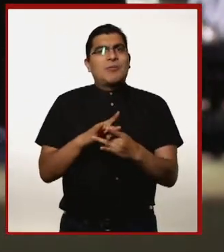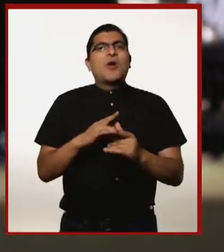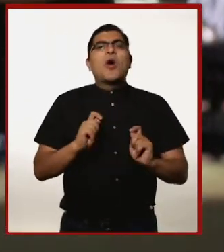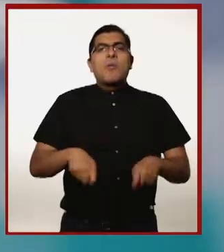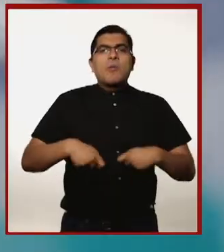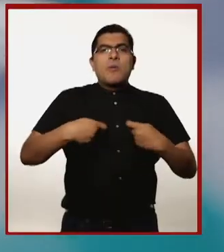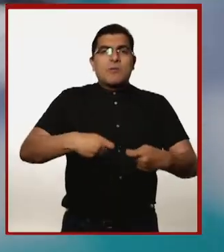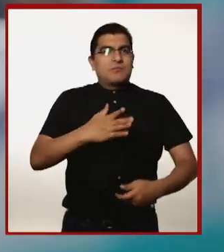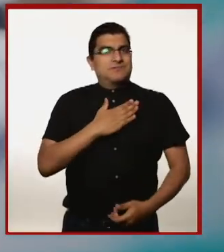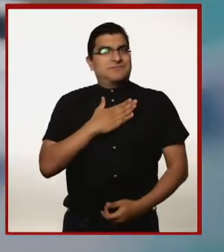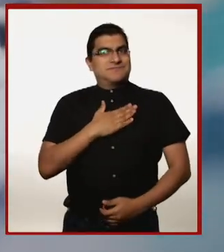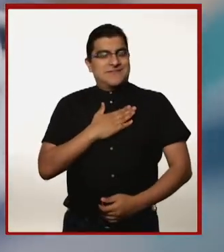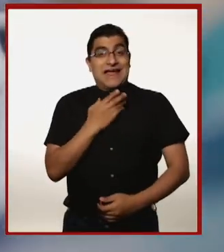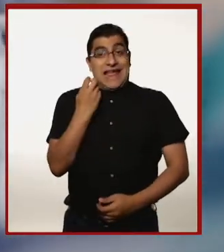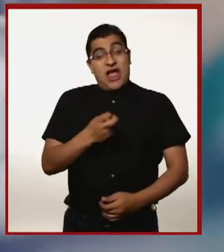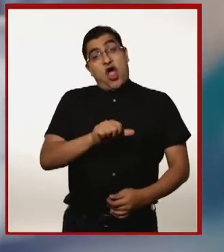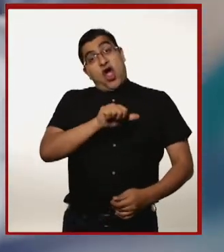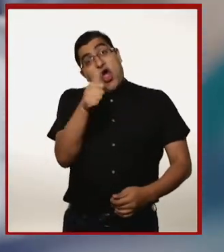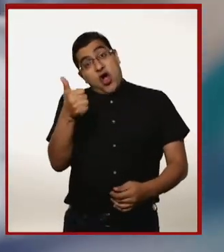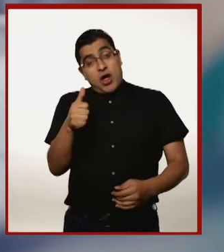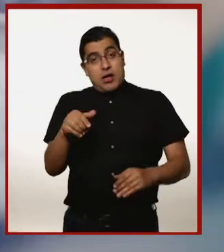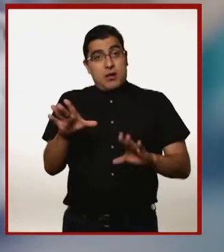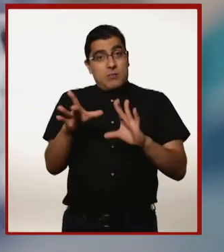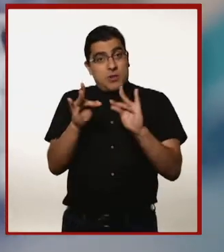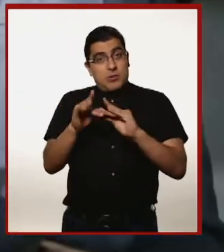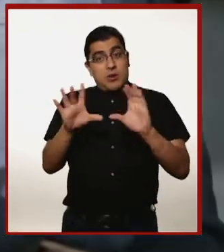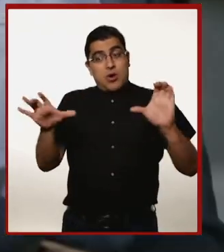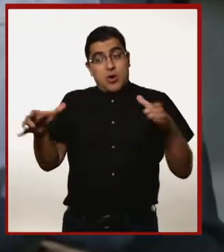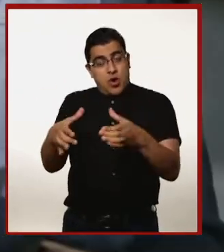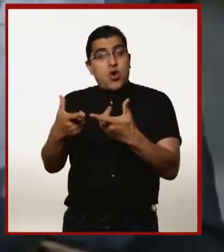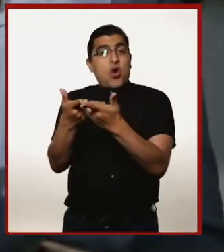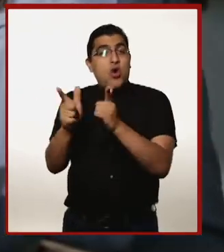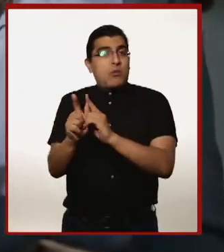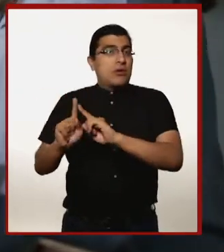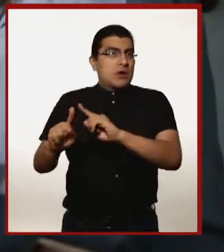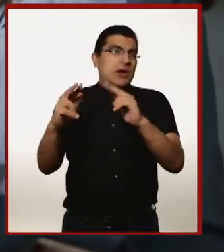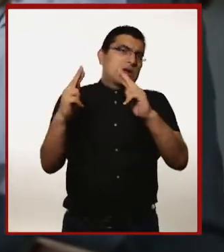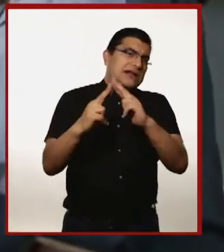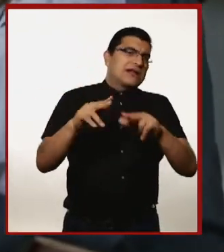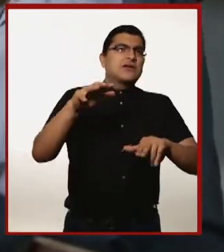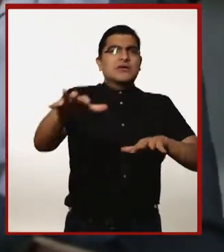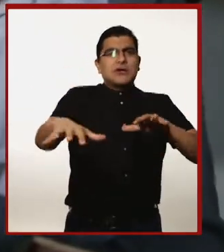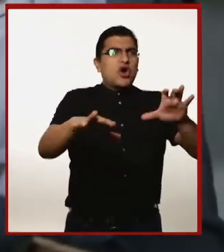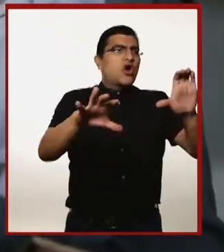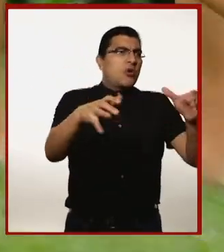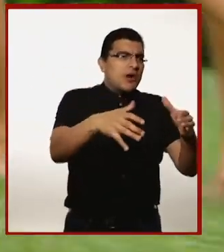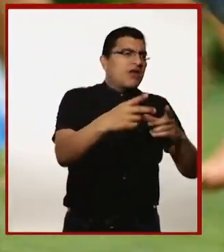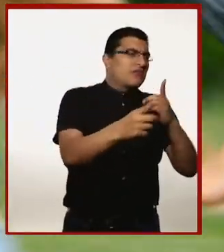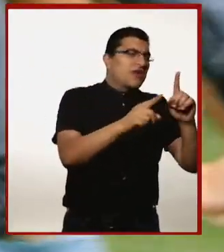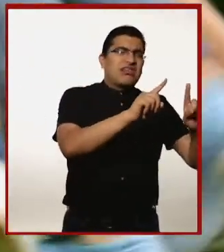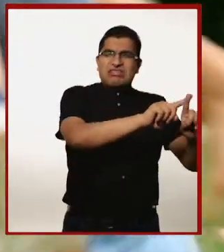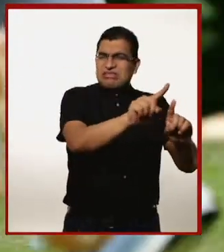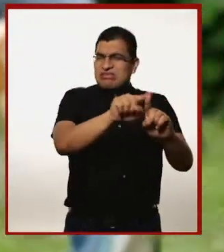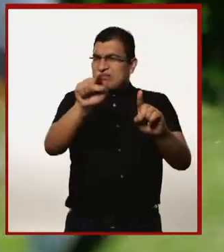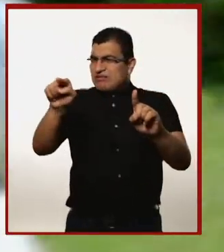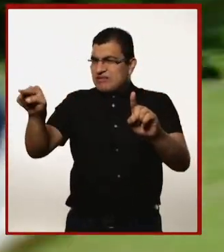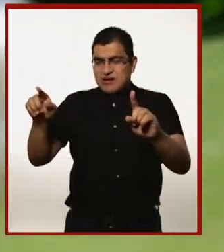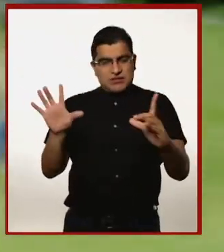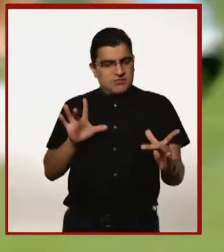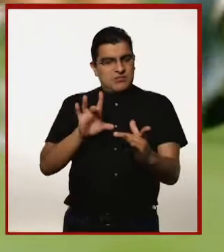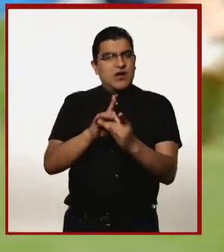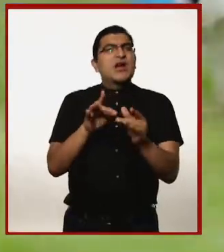ese sentido de pertenencia. Y bueno, podemos hablar de otro tipo de grupos religiosos, de la comunidad, deportivos,